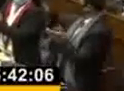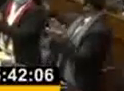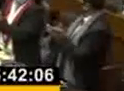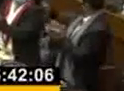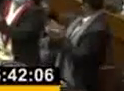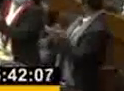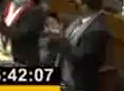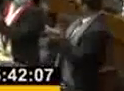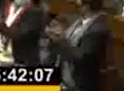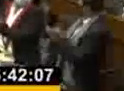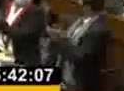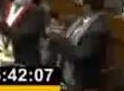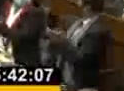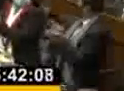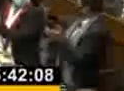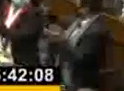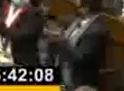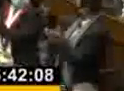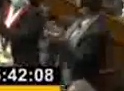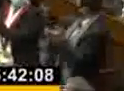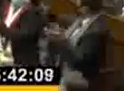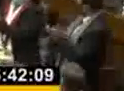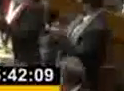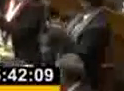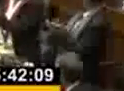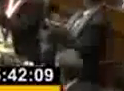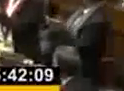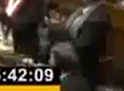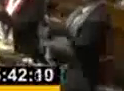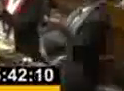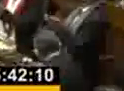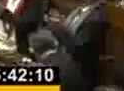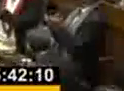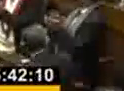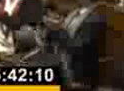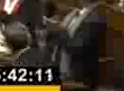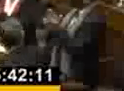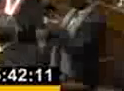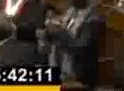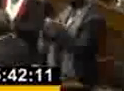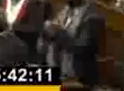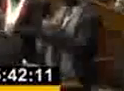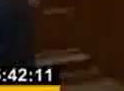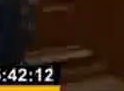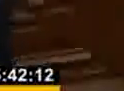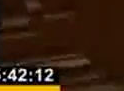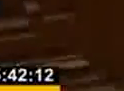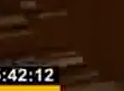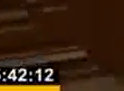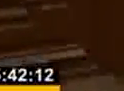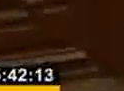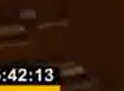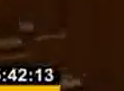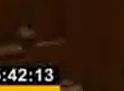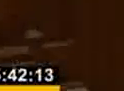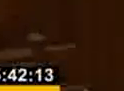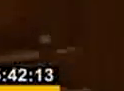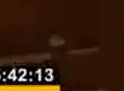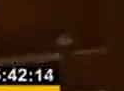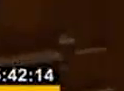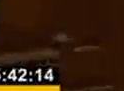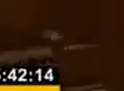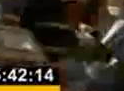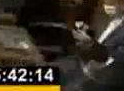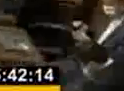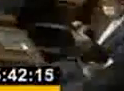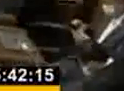2 y 30 de la tarde del jueves 26 de agosto se inició el debate en el congreso de la república tras la exposición del premier